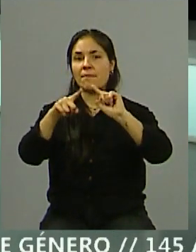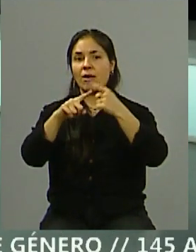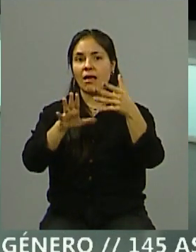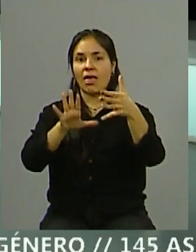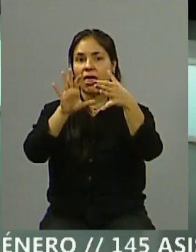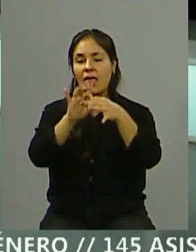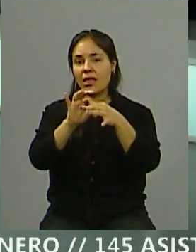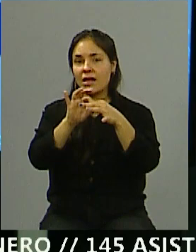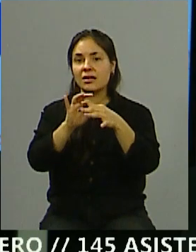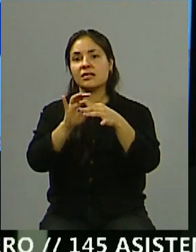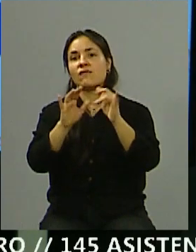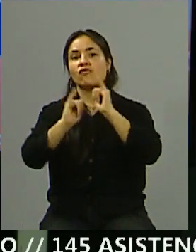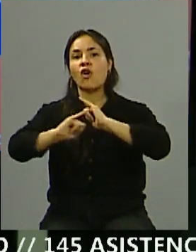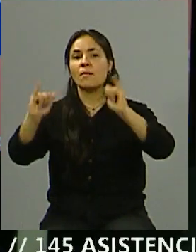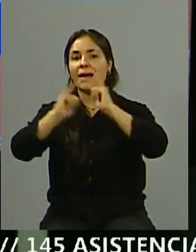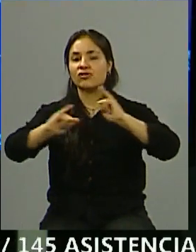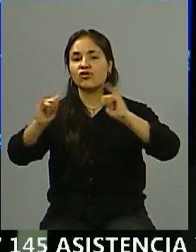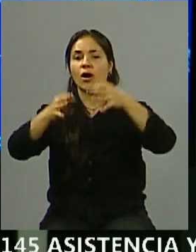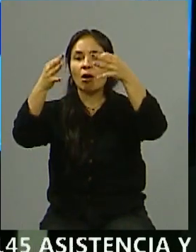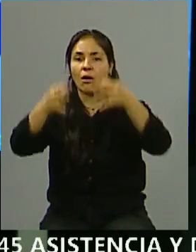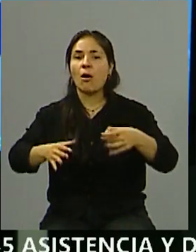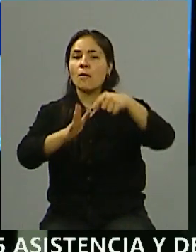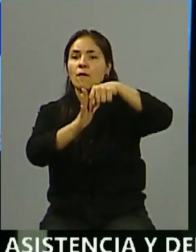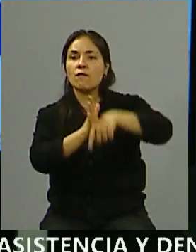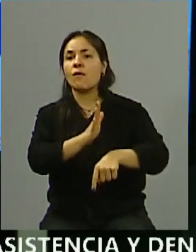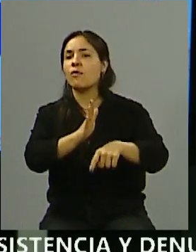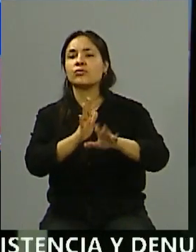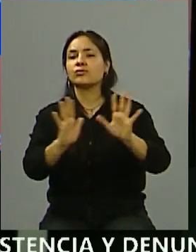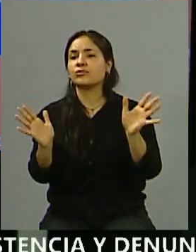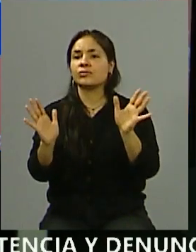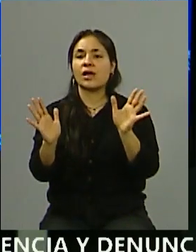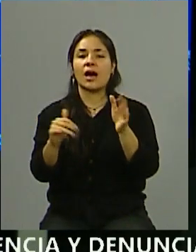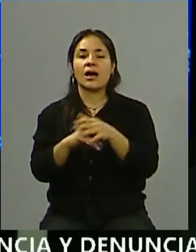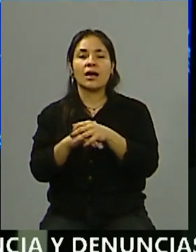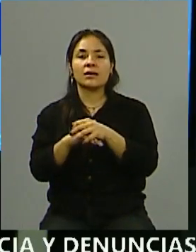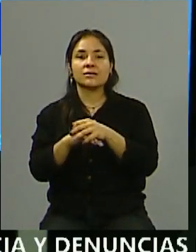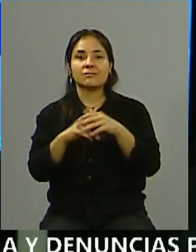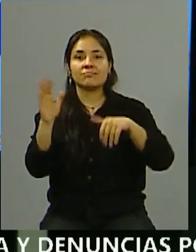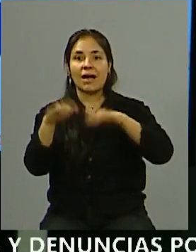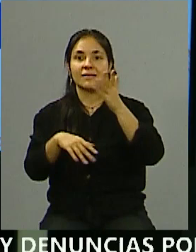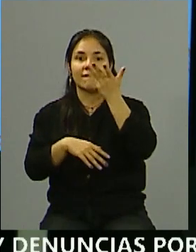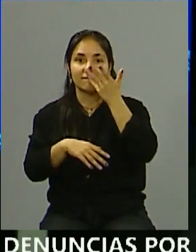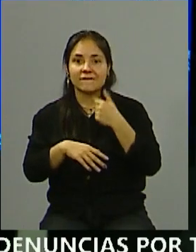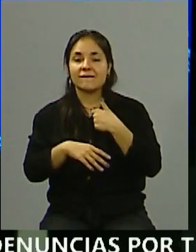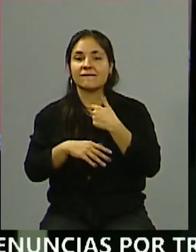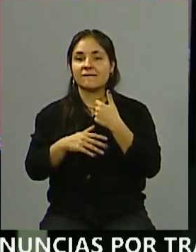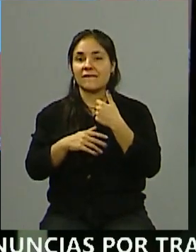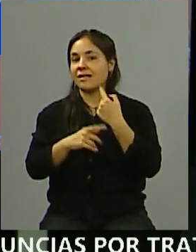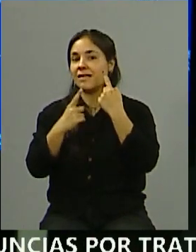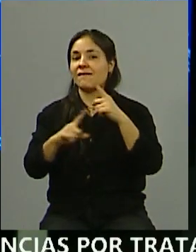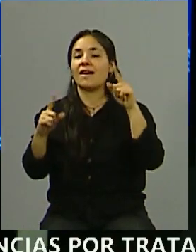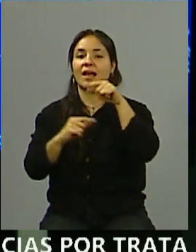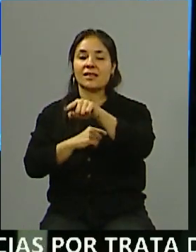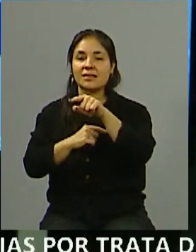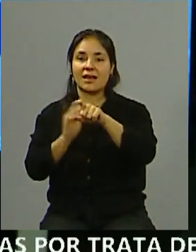un contenido o una información un poco más profunda que aquello que consume fuertemente, por ejemplo, a través de redes sociales, ¿no? Que